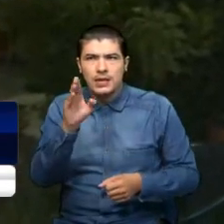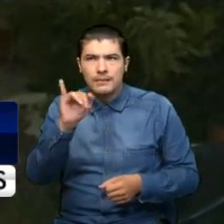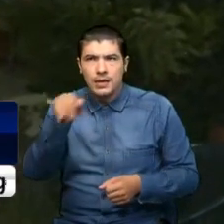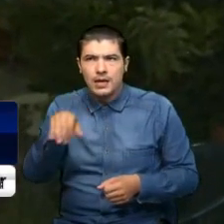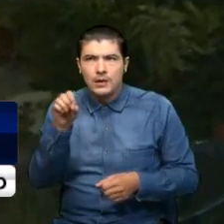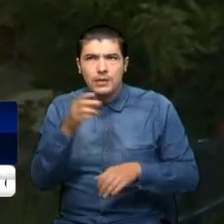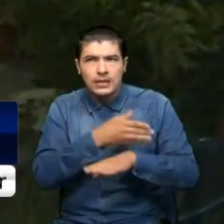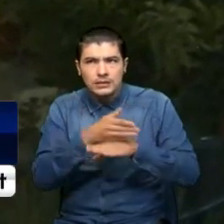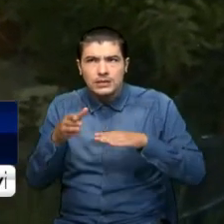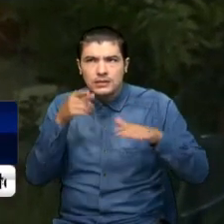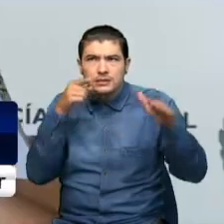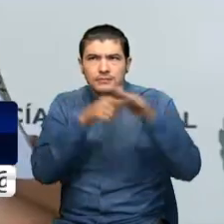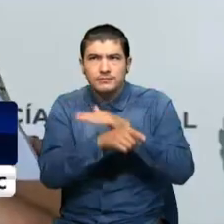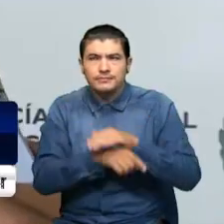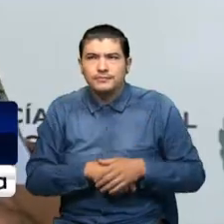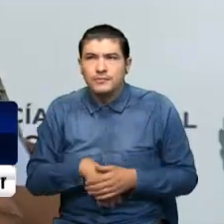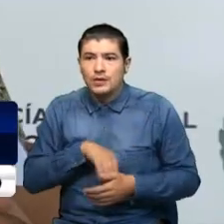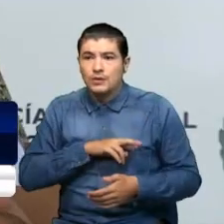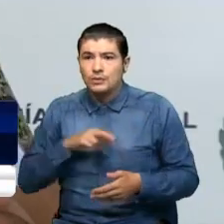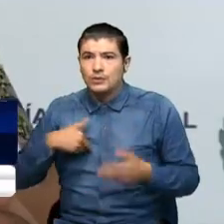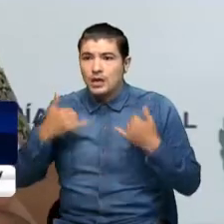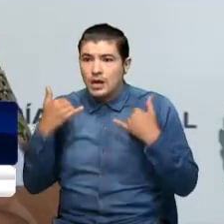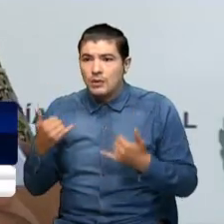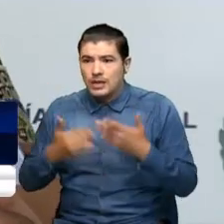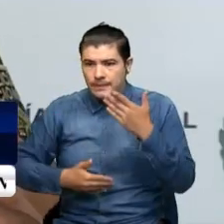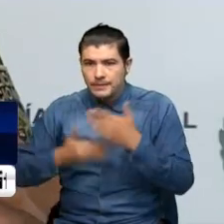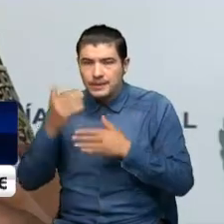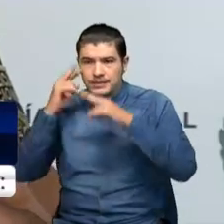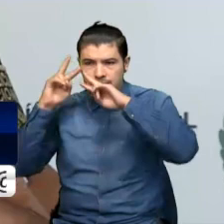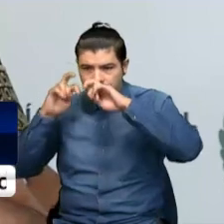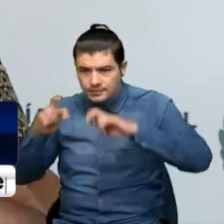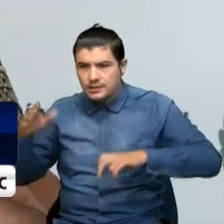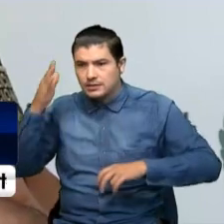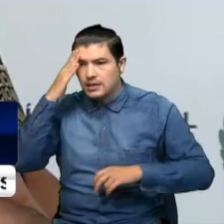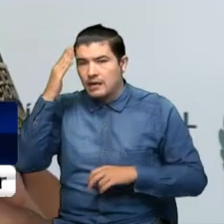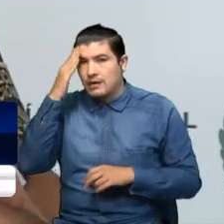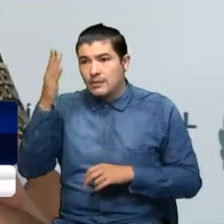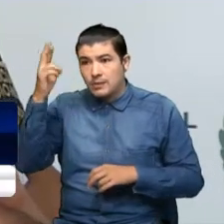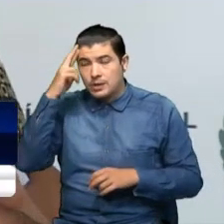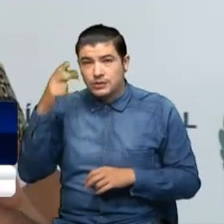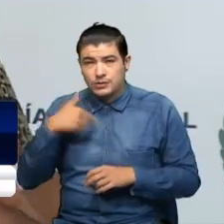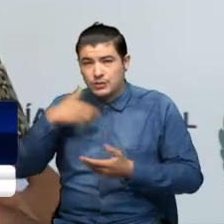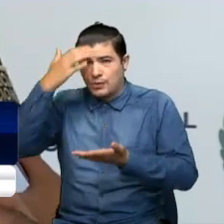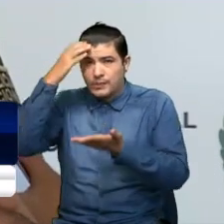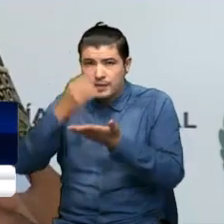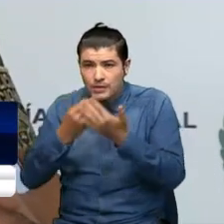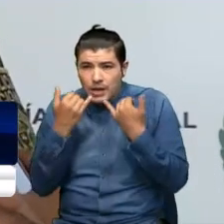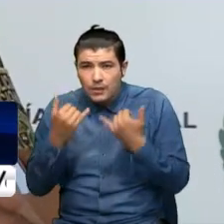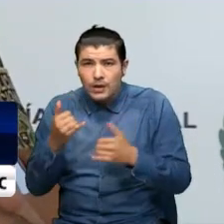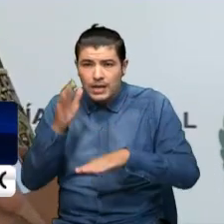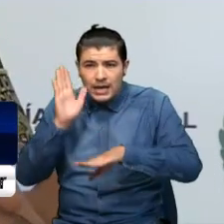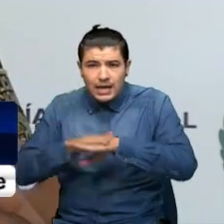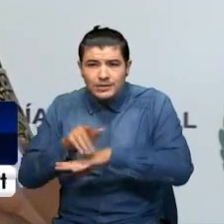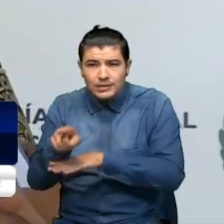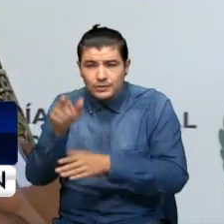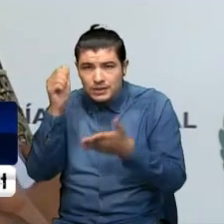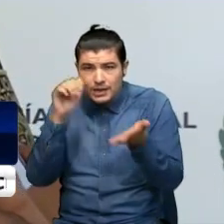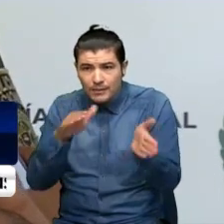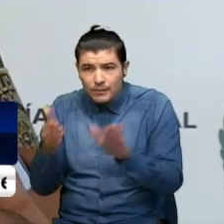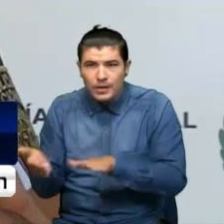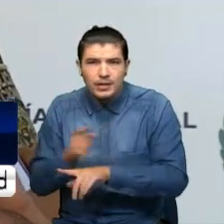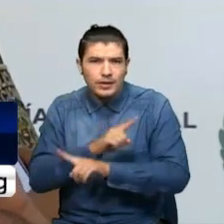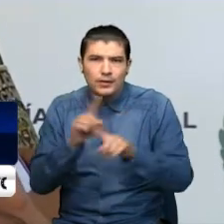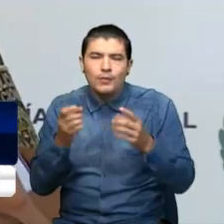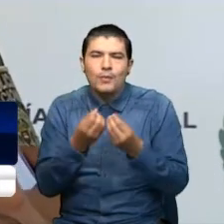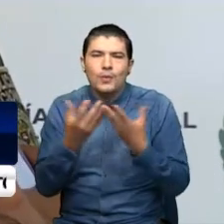luego huyó en lo que tendremos que establecer y por eso no me pronuncio frente a las causas porque hay mucha información